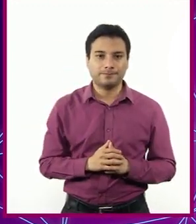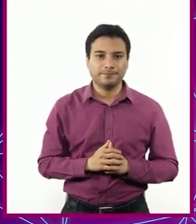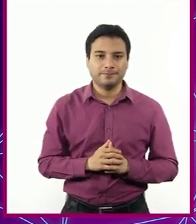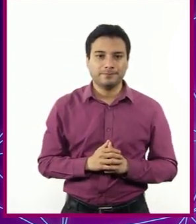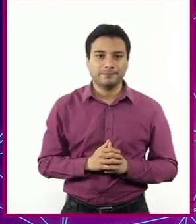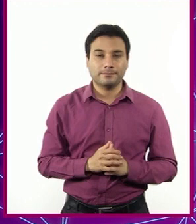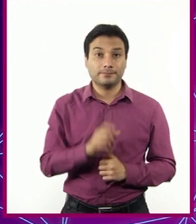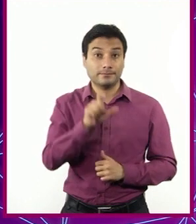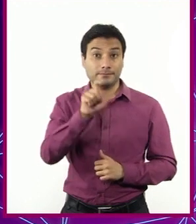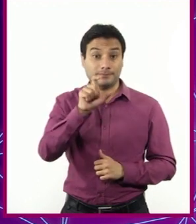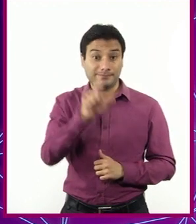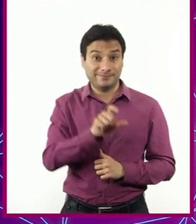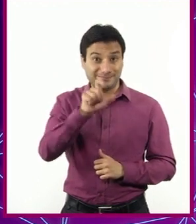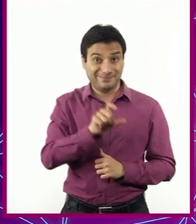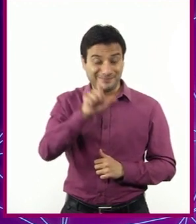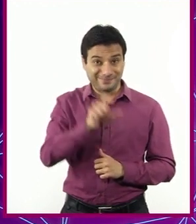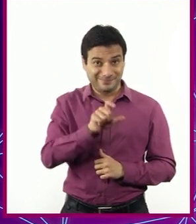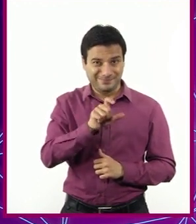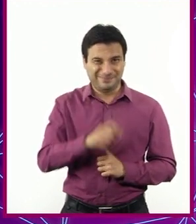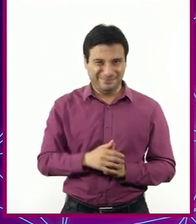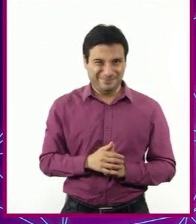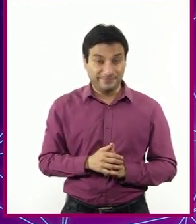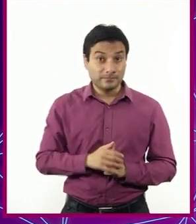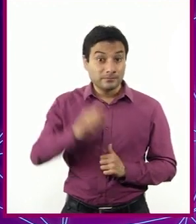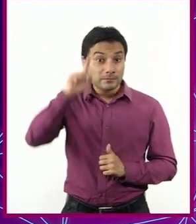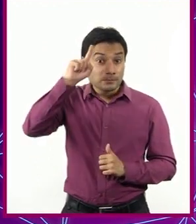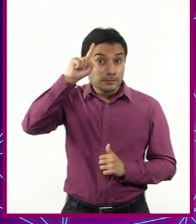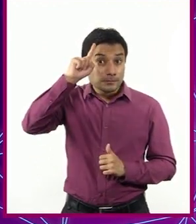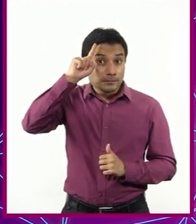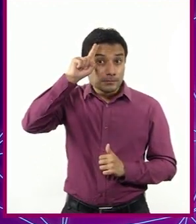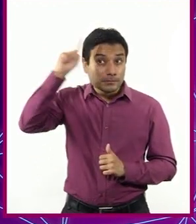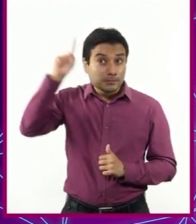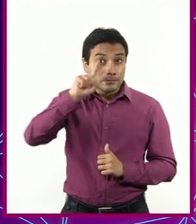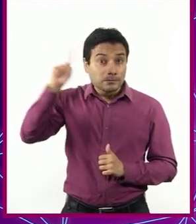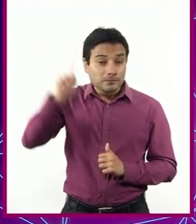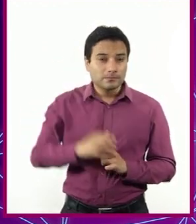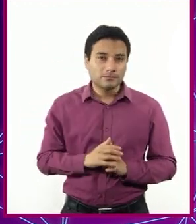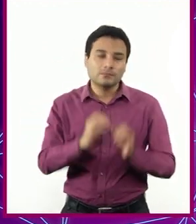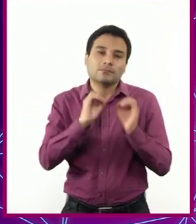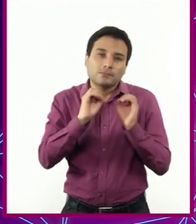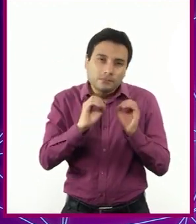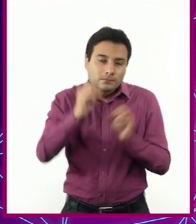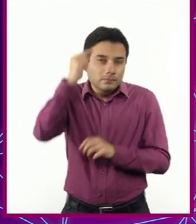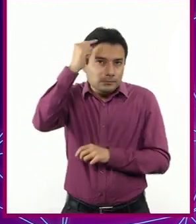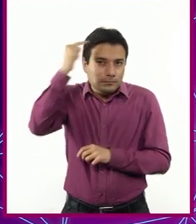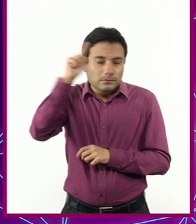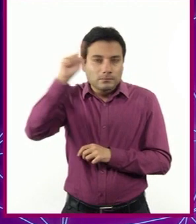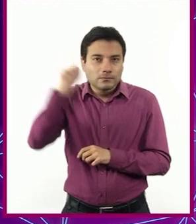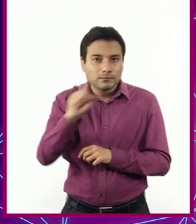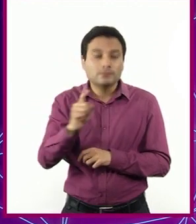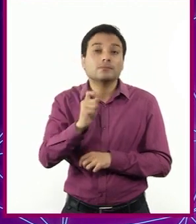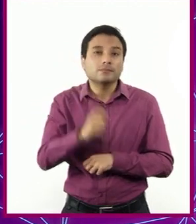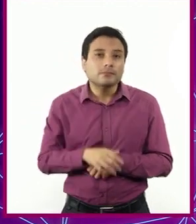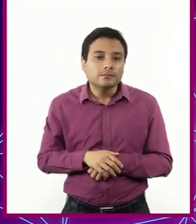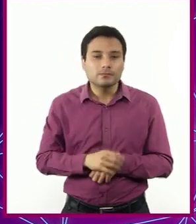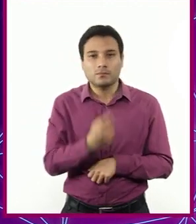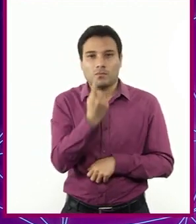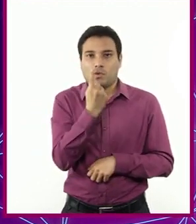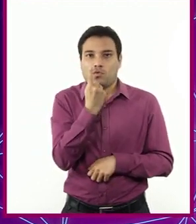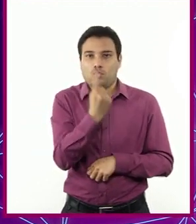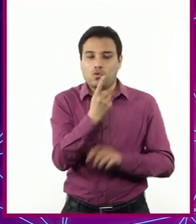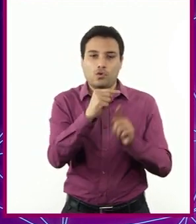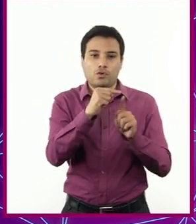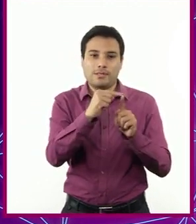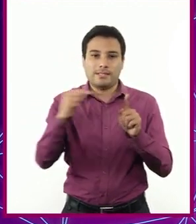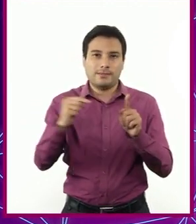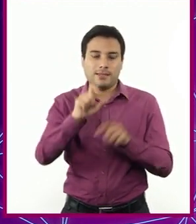que x elevado al simétrico de z o a la menos z es igual a 1 entre x